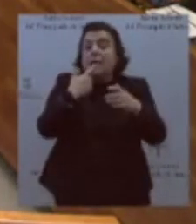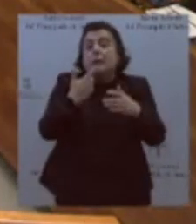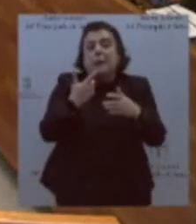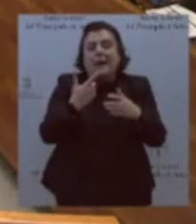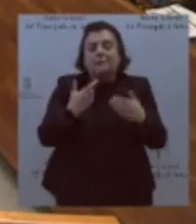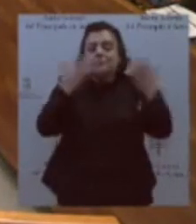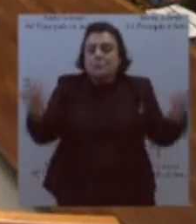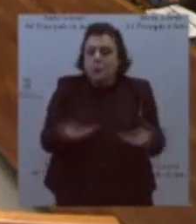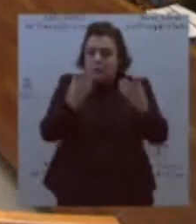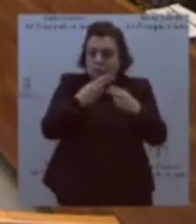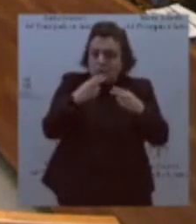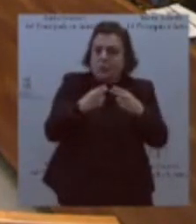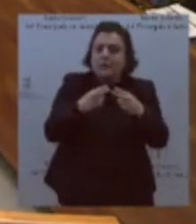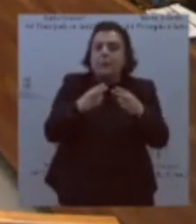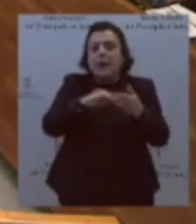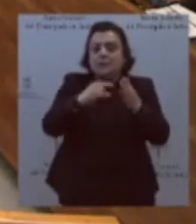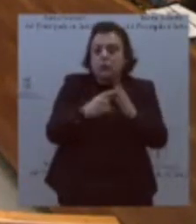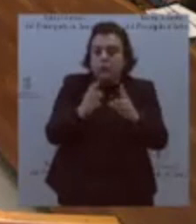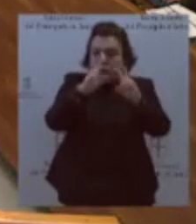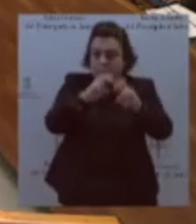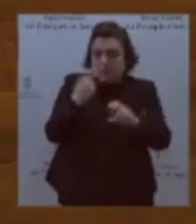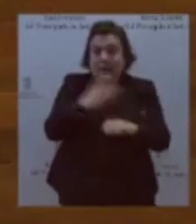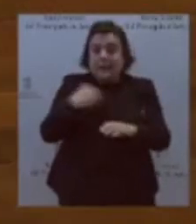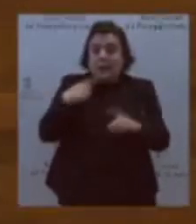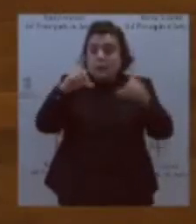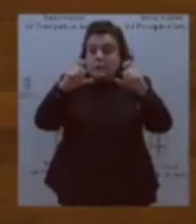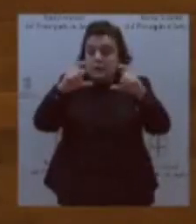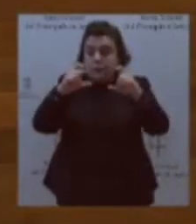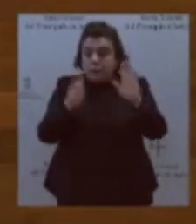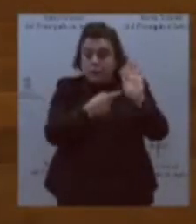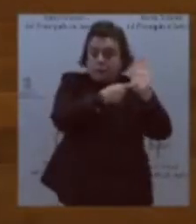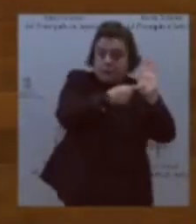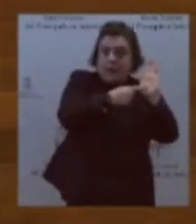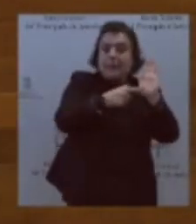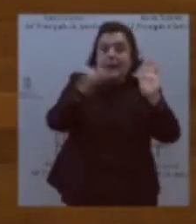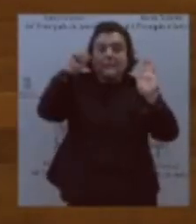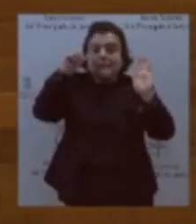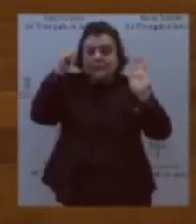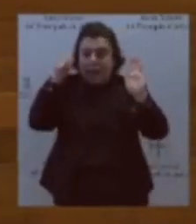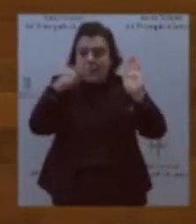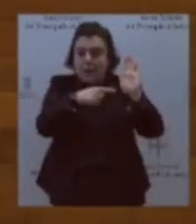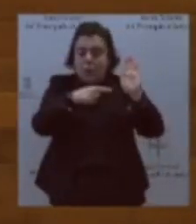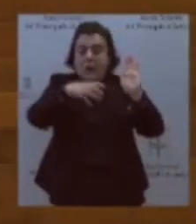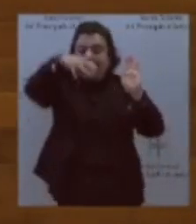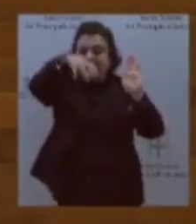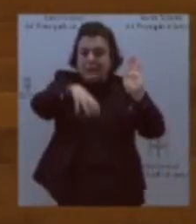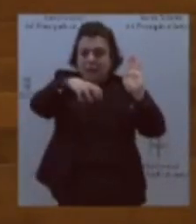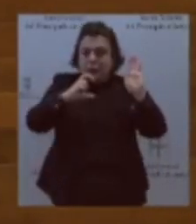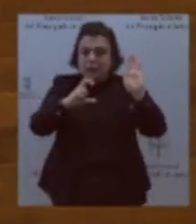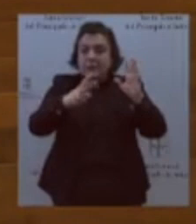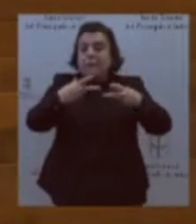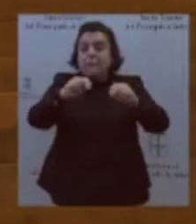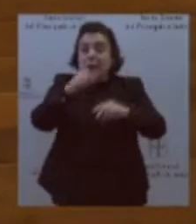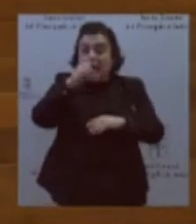foto de la estación de Sama Los Llerones, una estación finalizada en el año 2017 que nuestro grupo